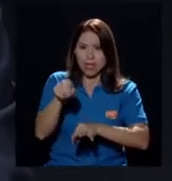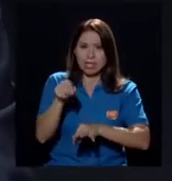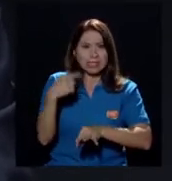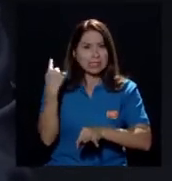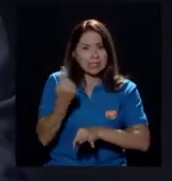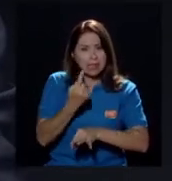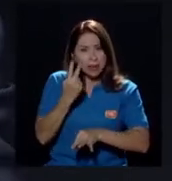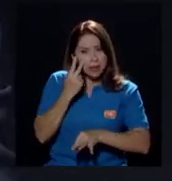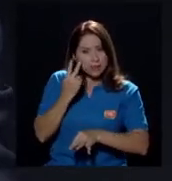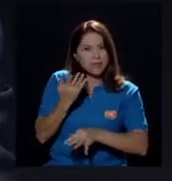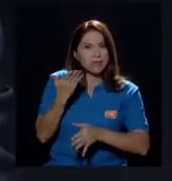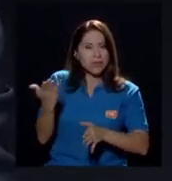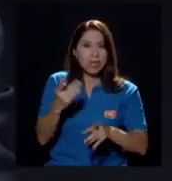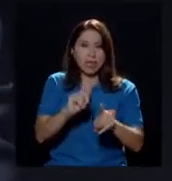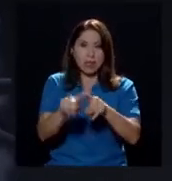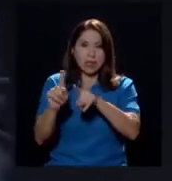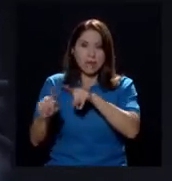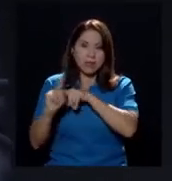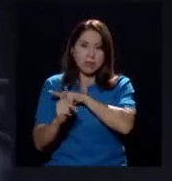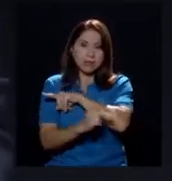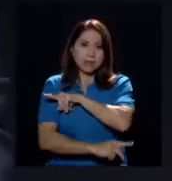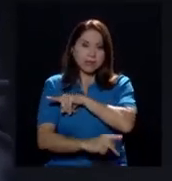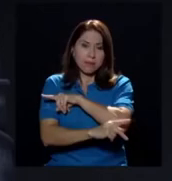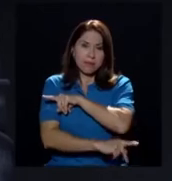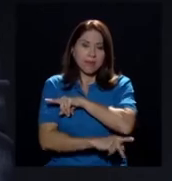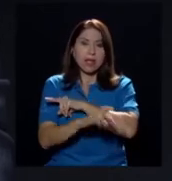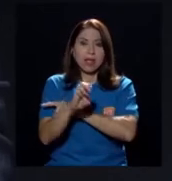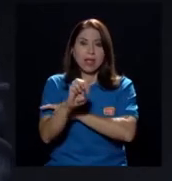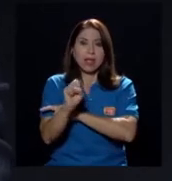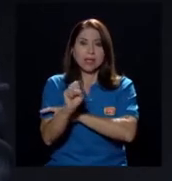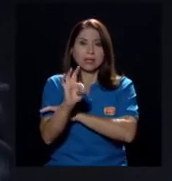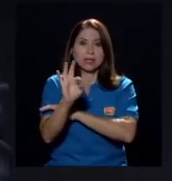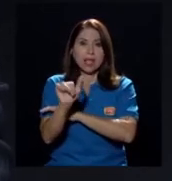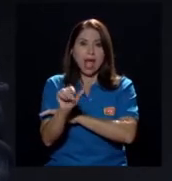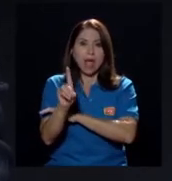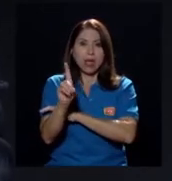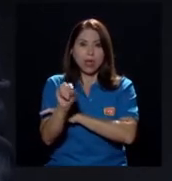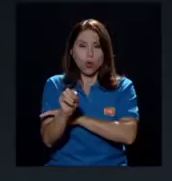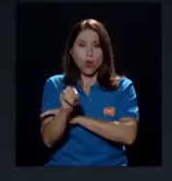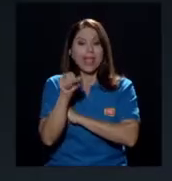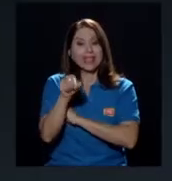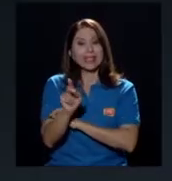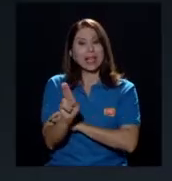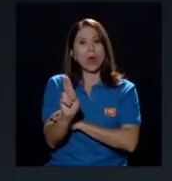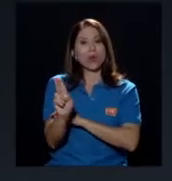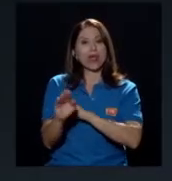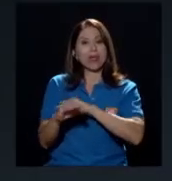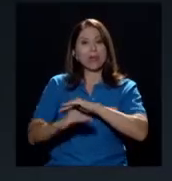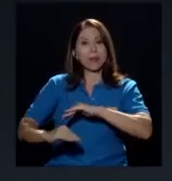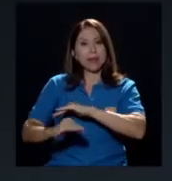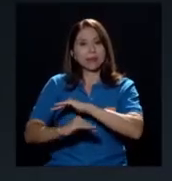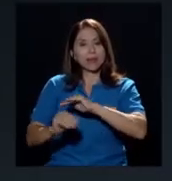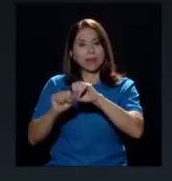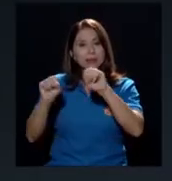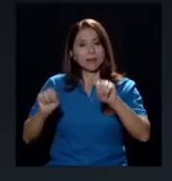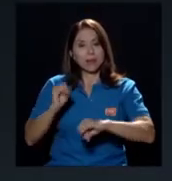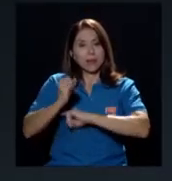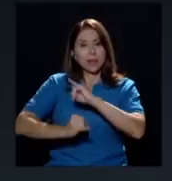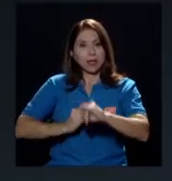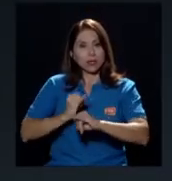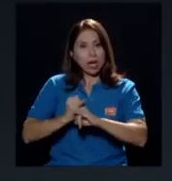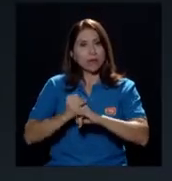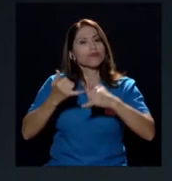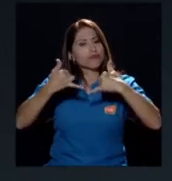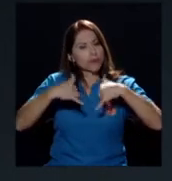justamente que los estados son las unidades básicas del sistema internacional y eso sigue siendo así sin embargo